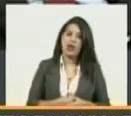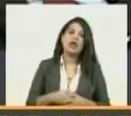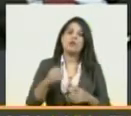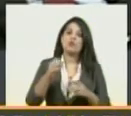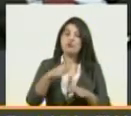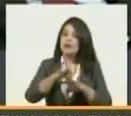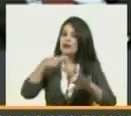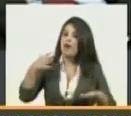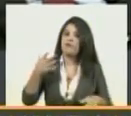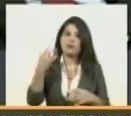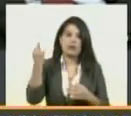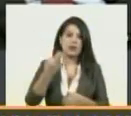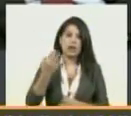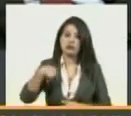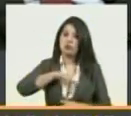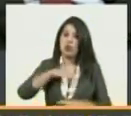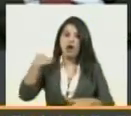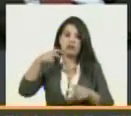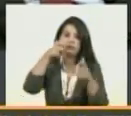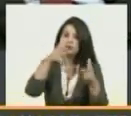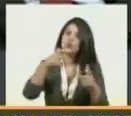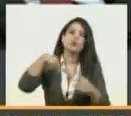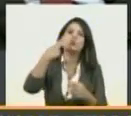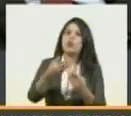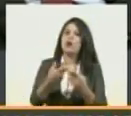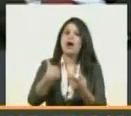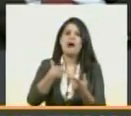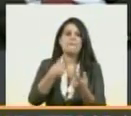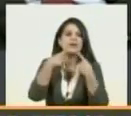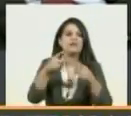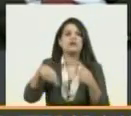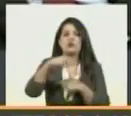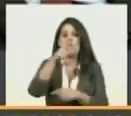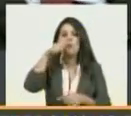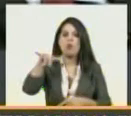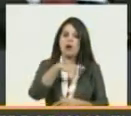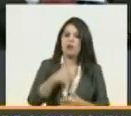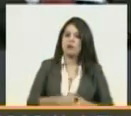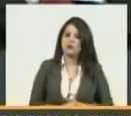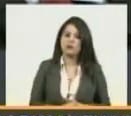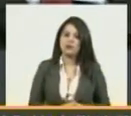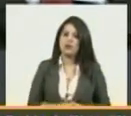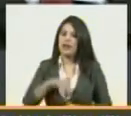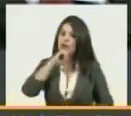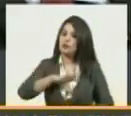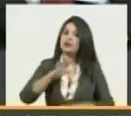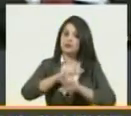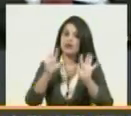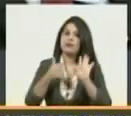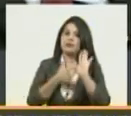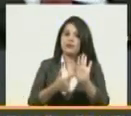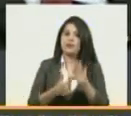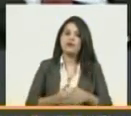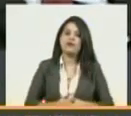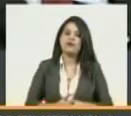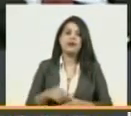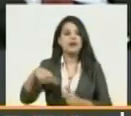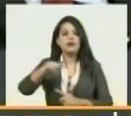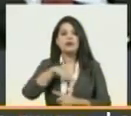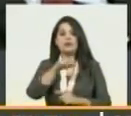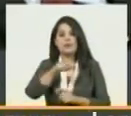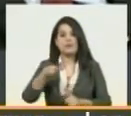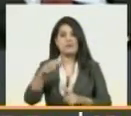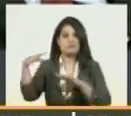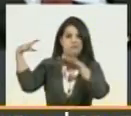intervención nunca ha traído beneficio a los pueblos. La historia lo ha demostrado con las intervenciones